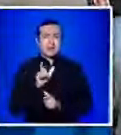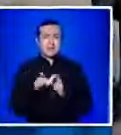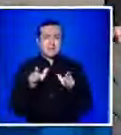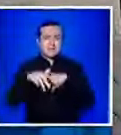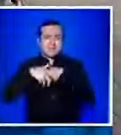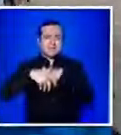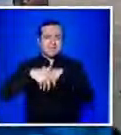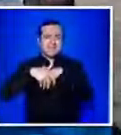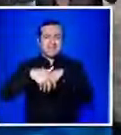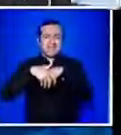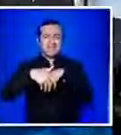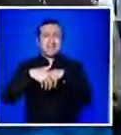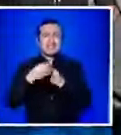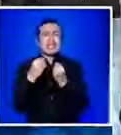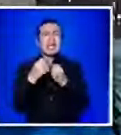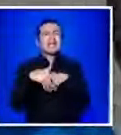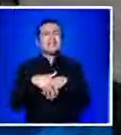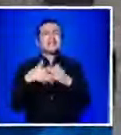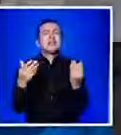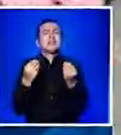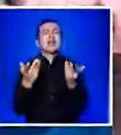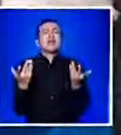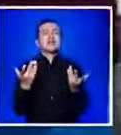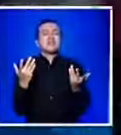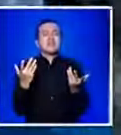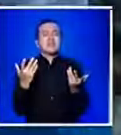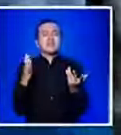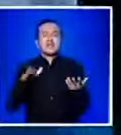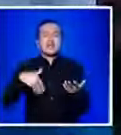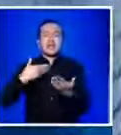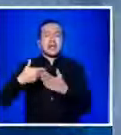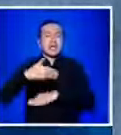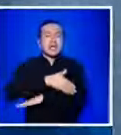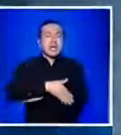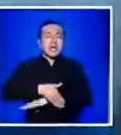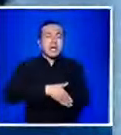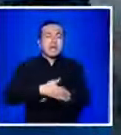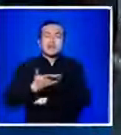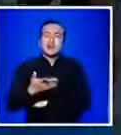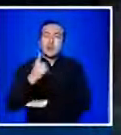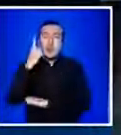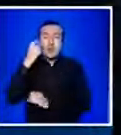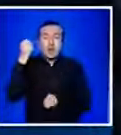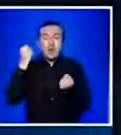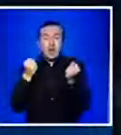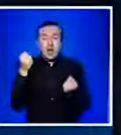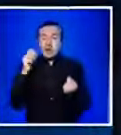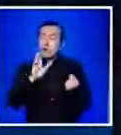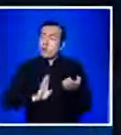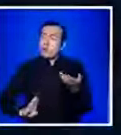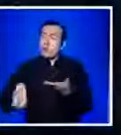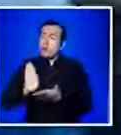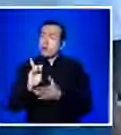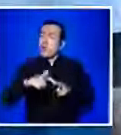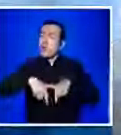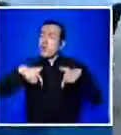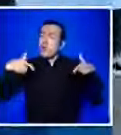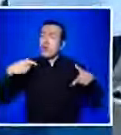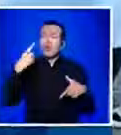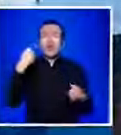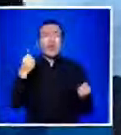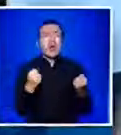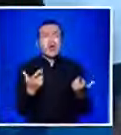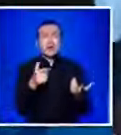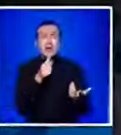principal a coger cuando llegue el tanquero? Así es, señorita, salimos a la principal, pero imagínese, un tanquero para todo un barrio. Me parece eso injusto, señorita,